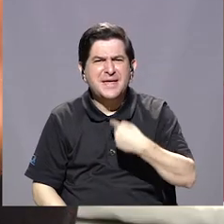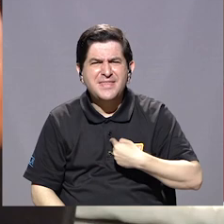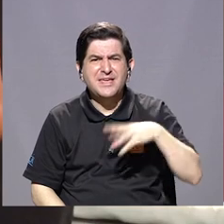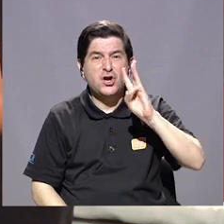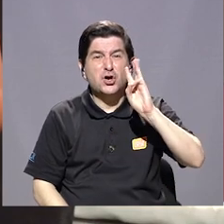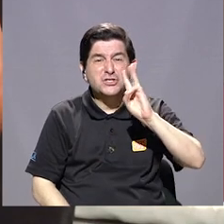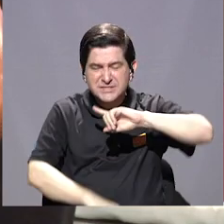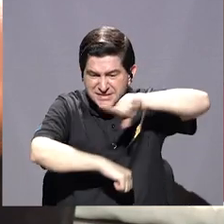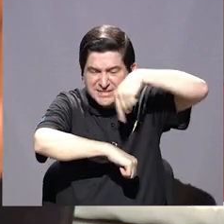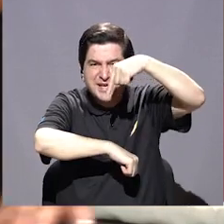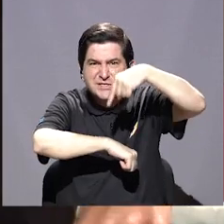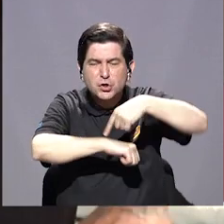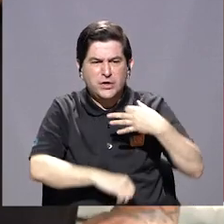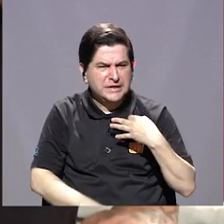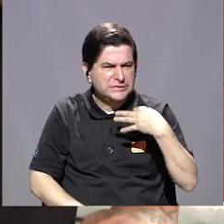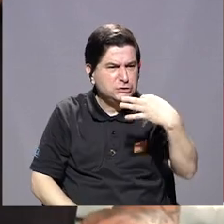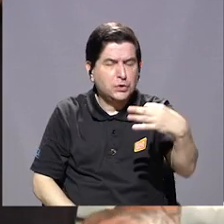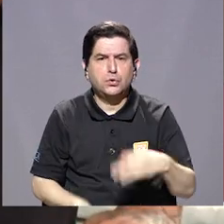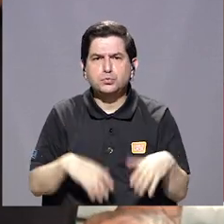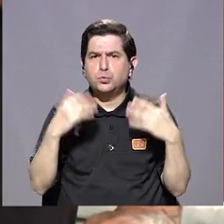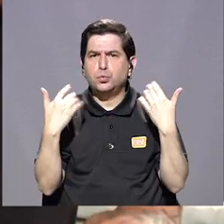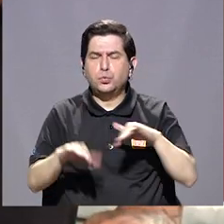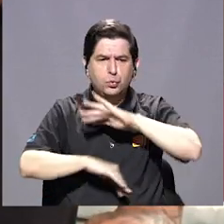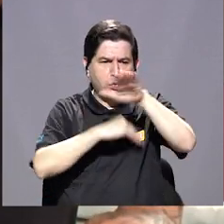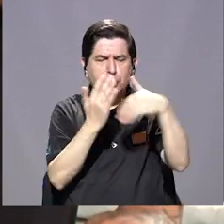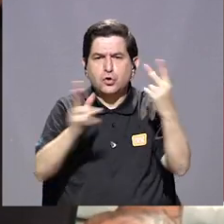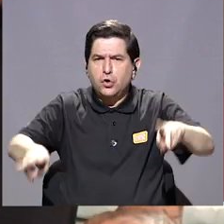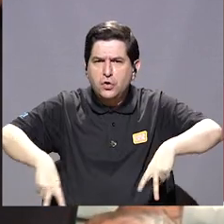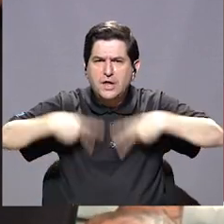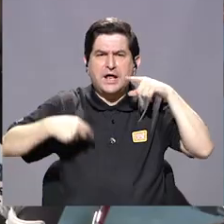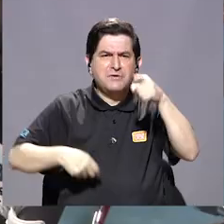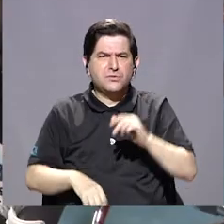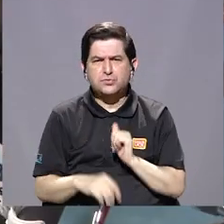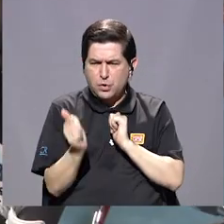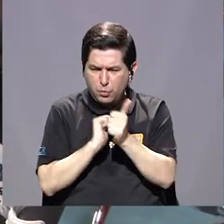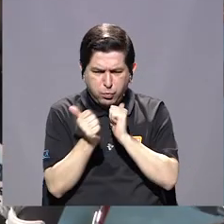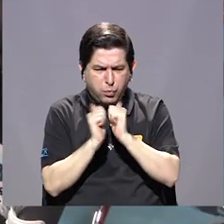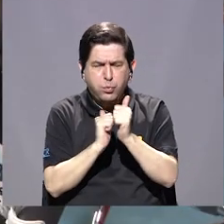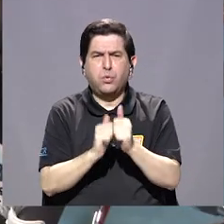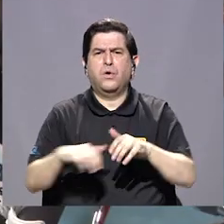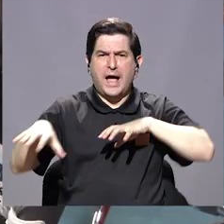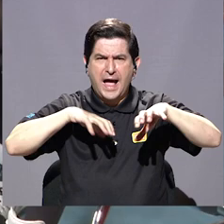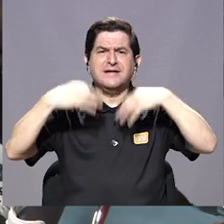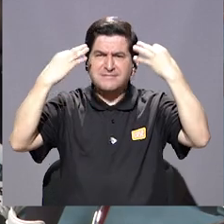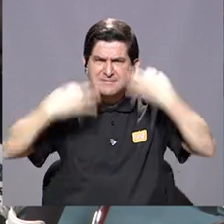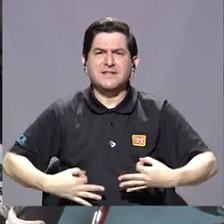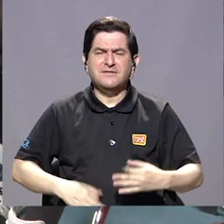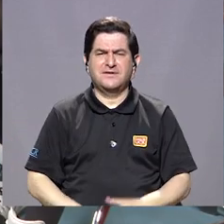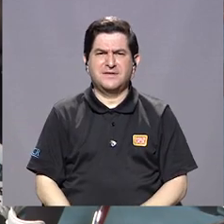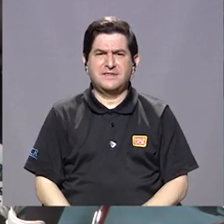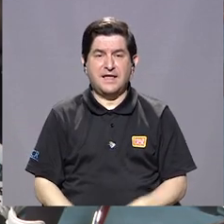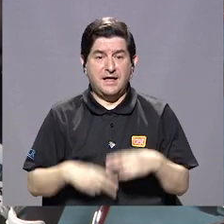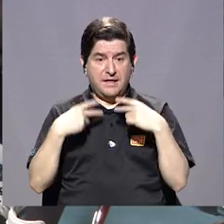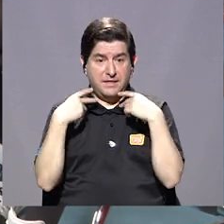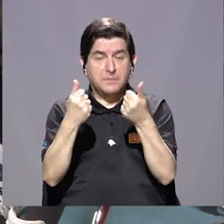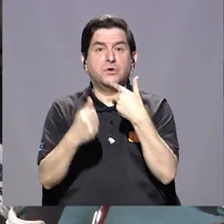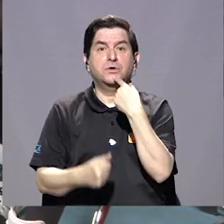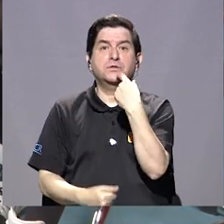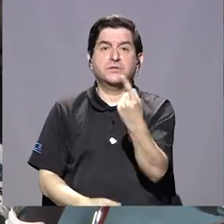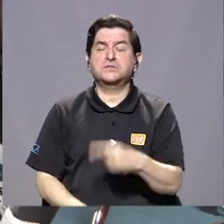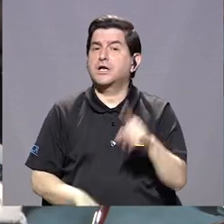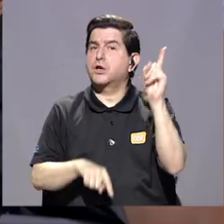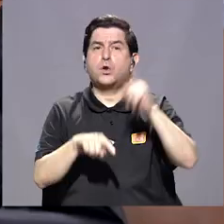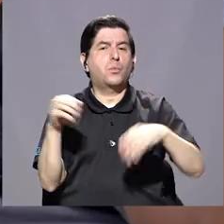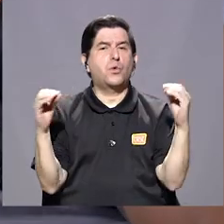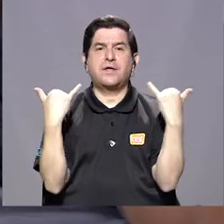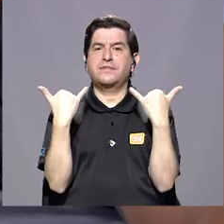diarias, entonces es una locura. Usted, o sea, no ha parado usted toda su vida de hacer mucho ejercicio. ¿Cómo le dicen a uno de un pronto a otro, no puede